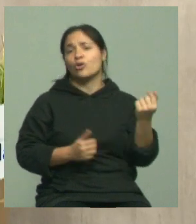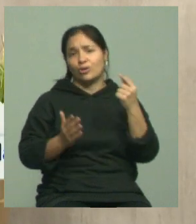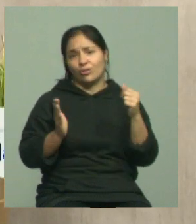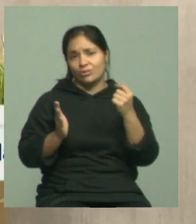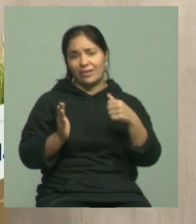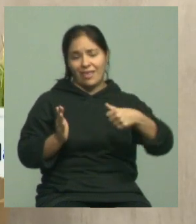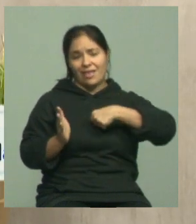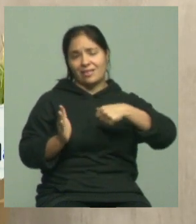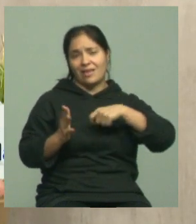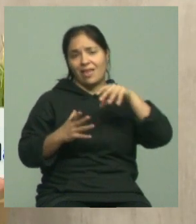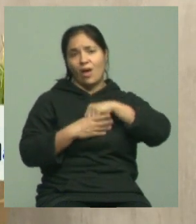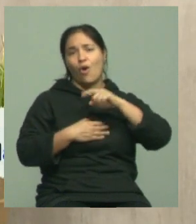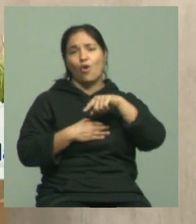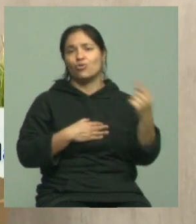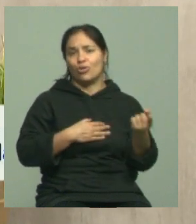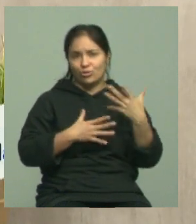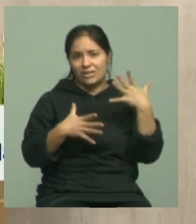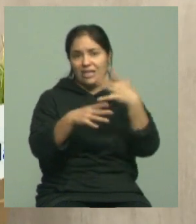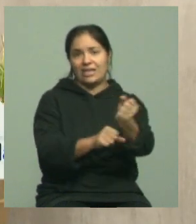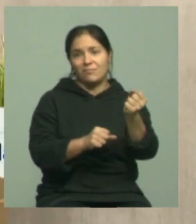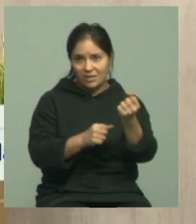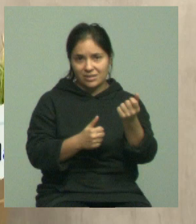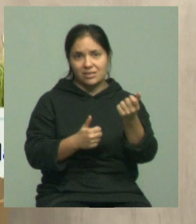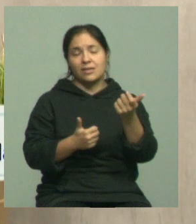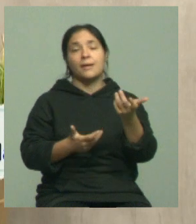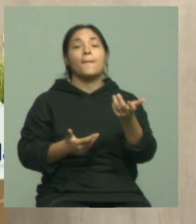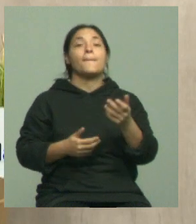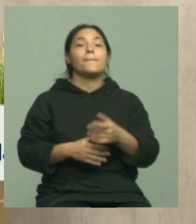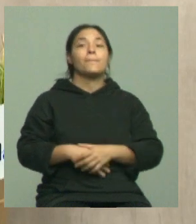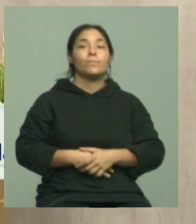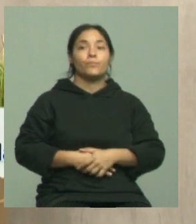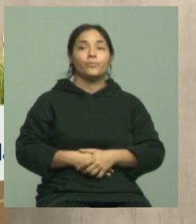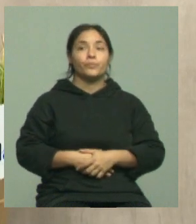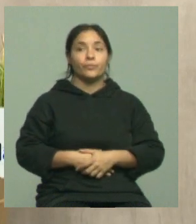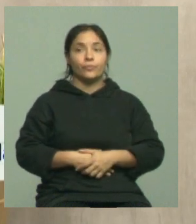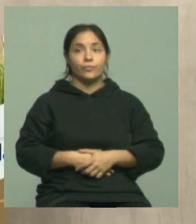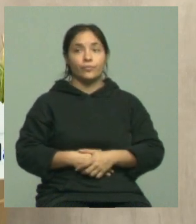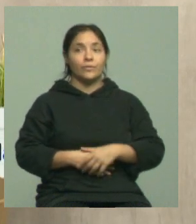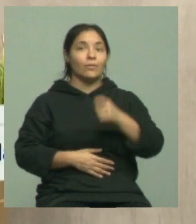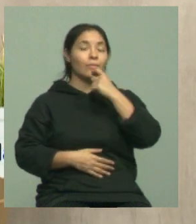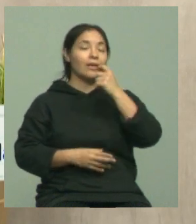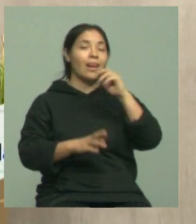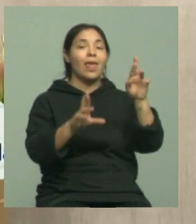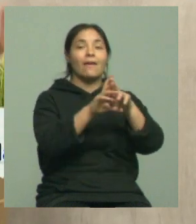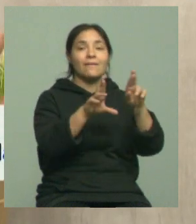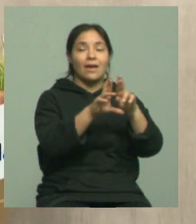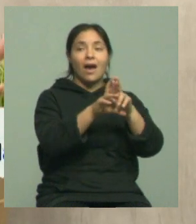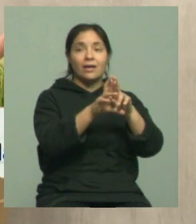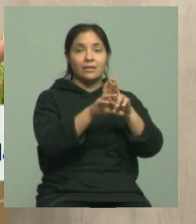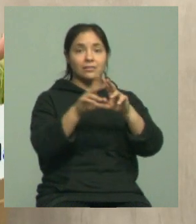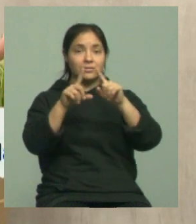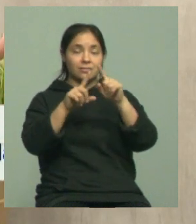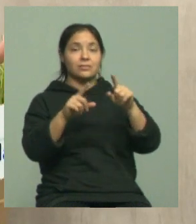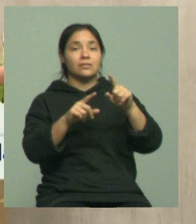que tengamos que lamentar crímenes homicidas. Pero a las lesbianas, atacar una habitación con